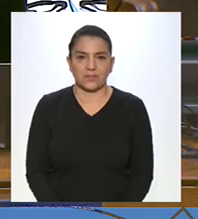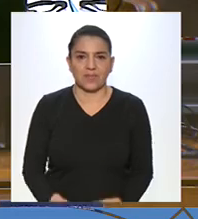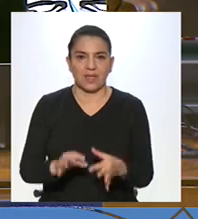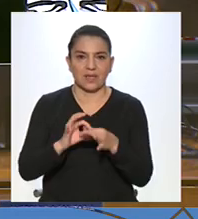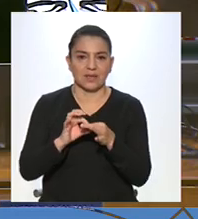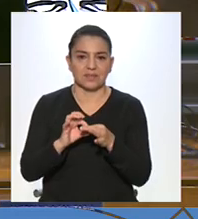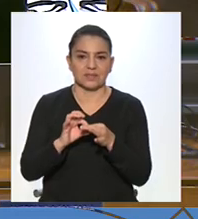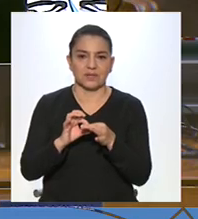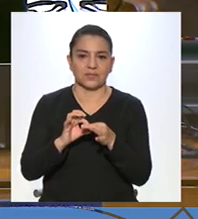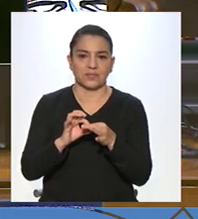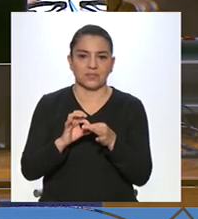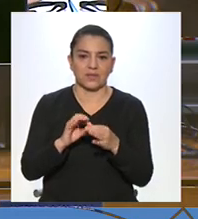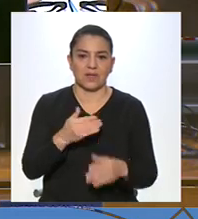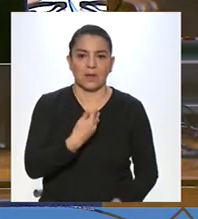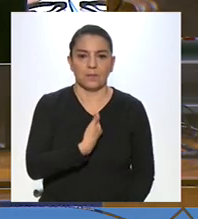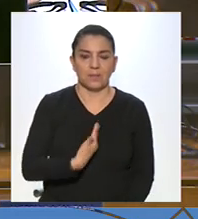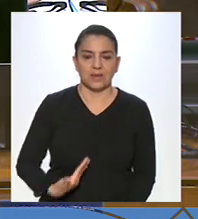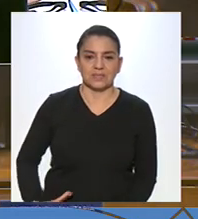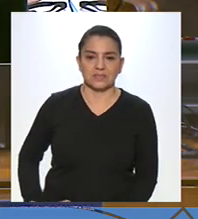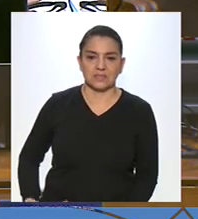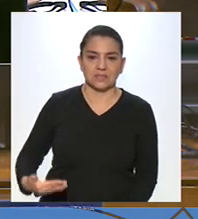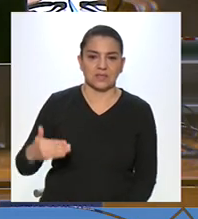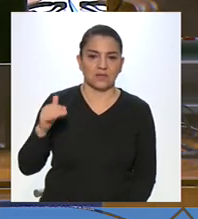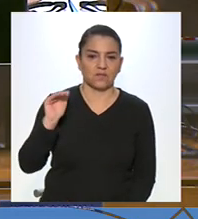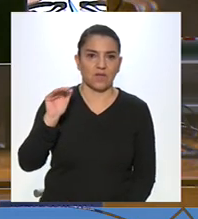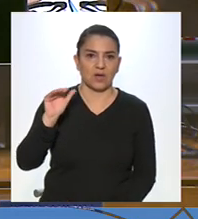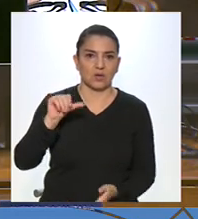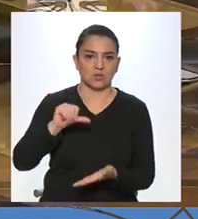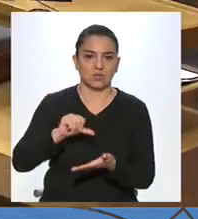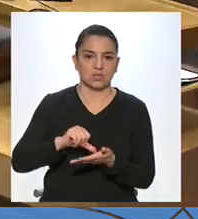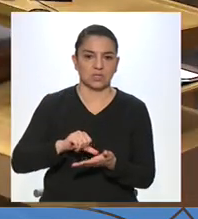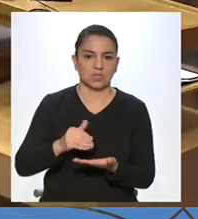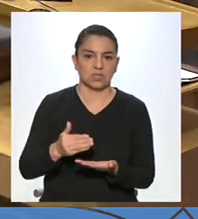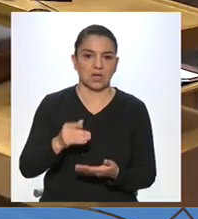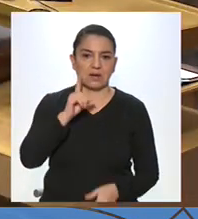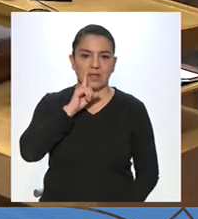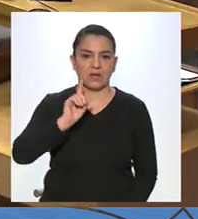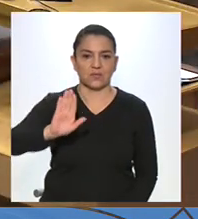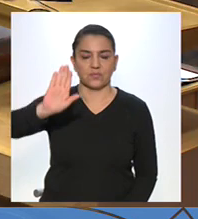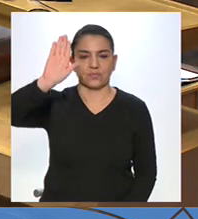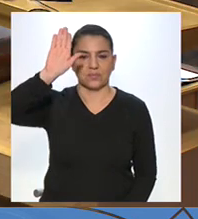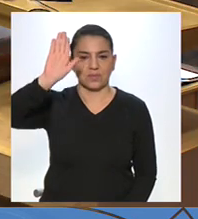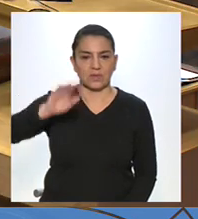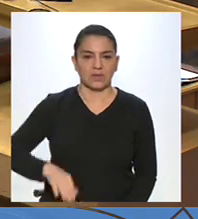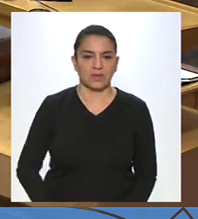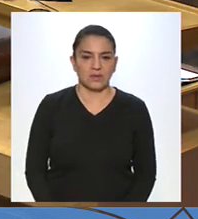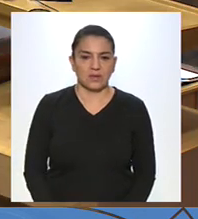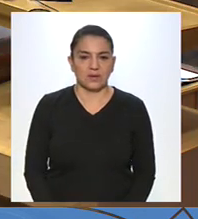Gracias, Presidente. Ofrezco a mis colegas la palabra.